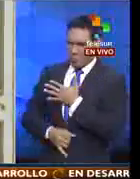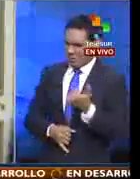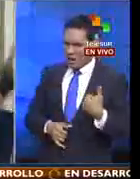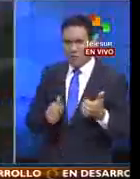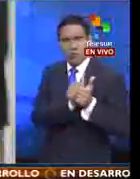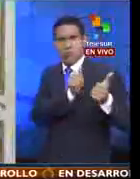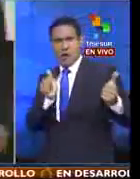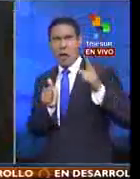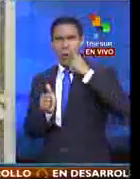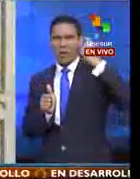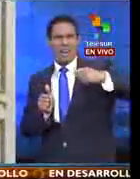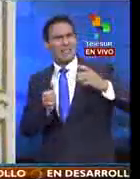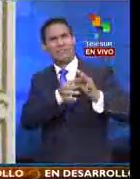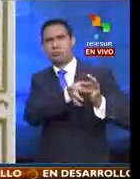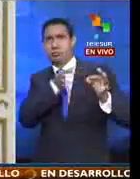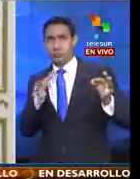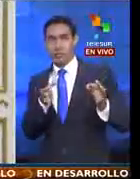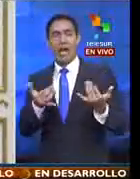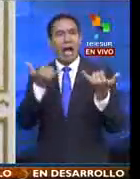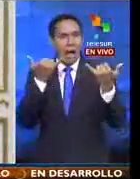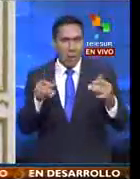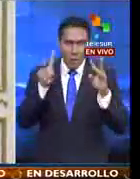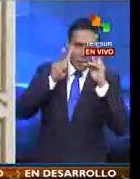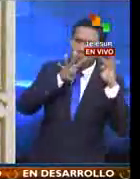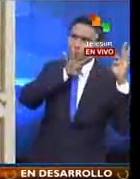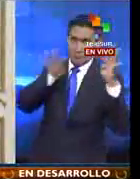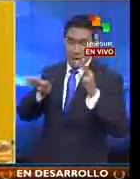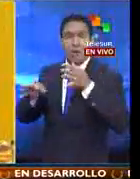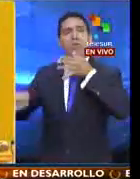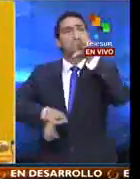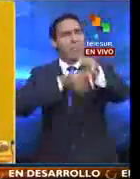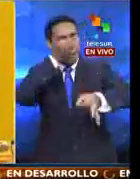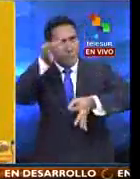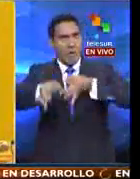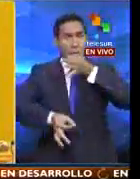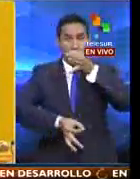independizarse de Ucrania. Escuchemos y vemos parte de las declaraciones que harán en los próximos minutos.